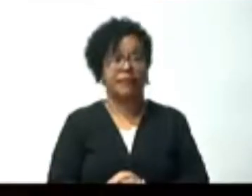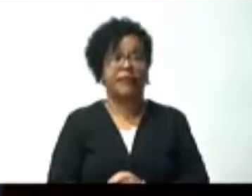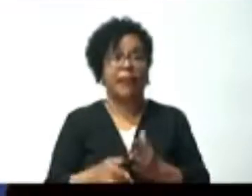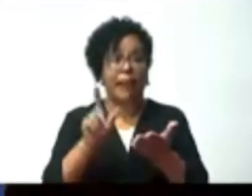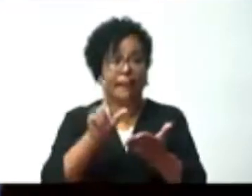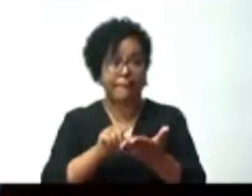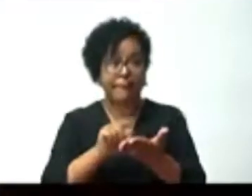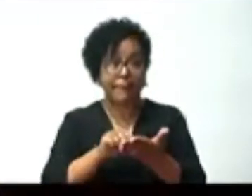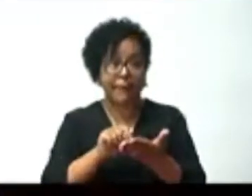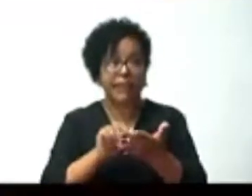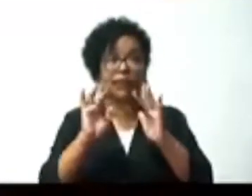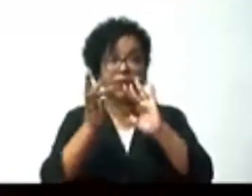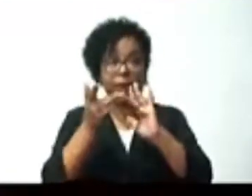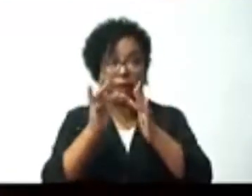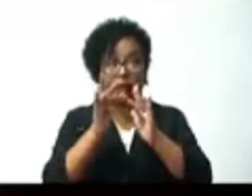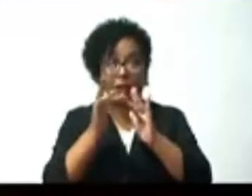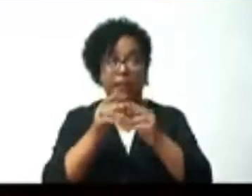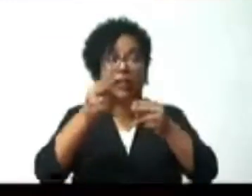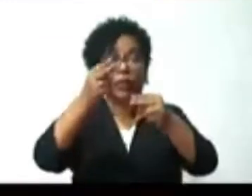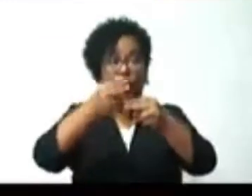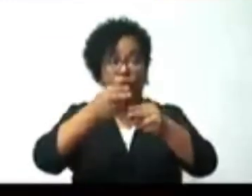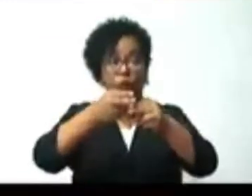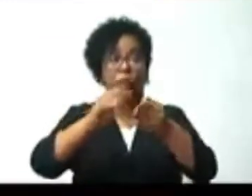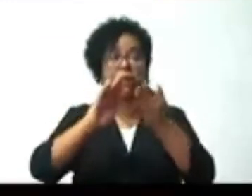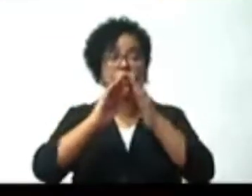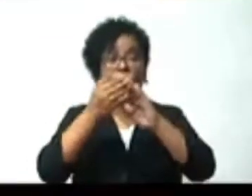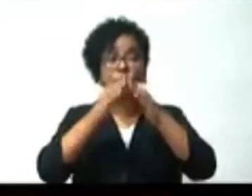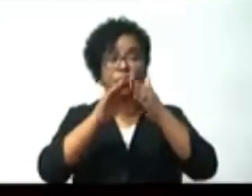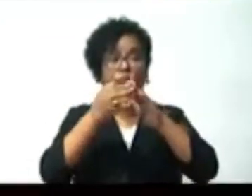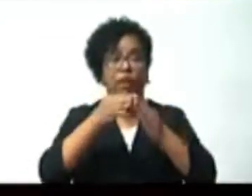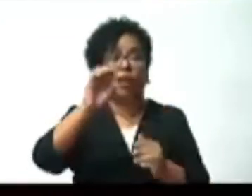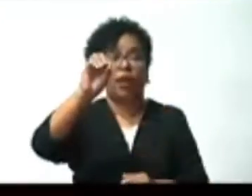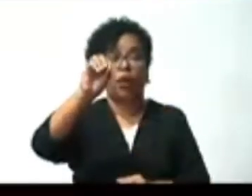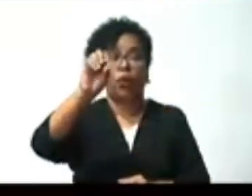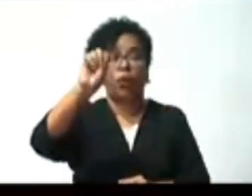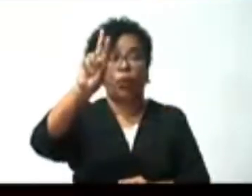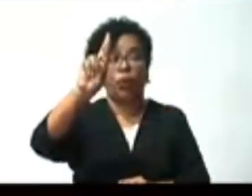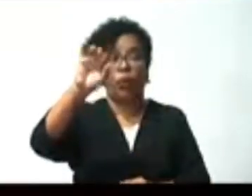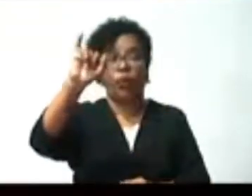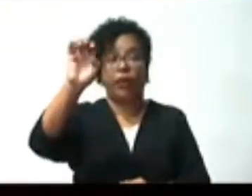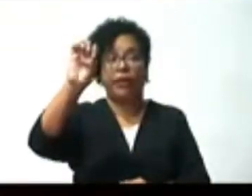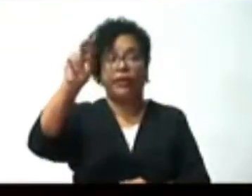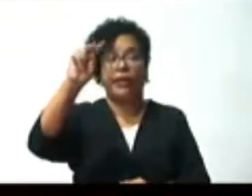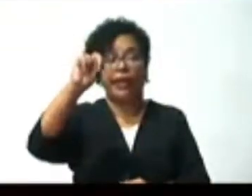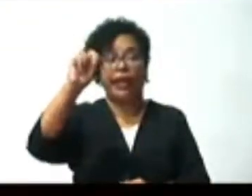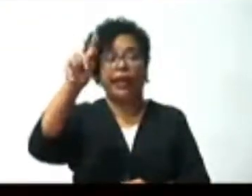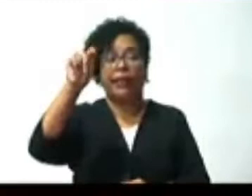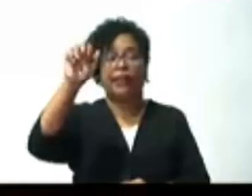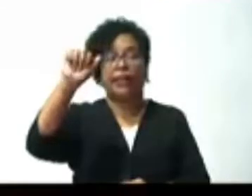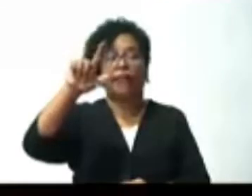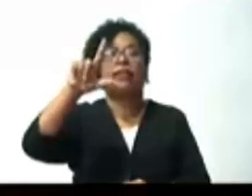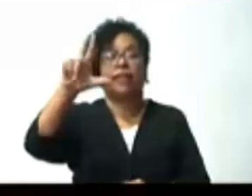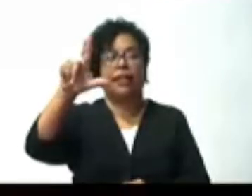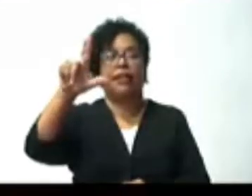Oriental. Como lo indica el proponente de la iniciativa, es un